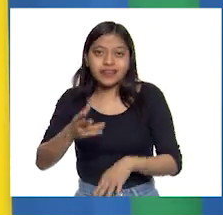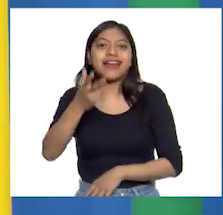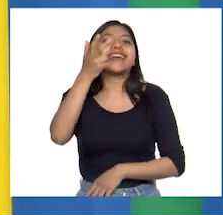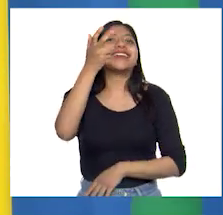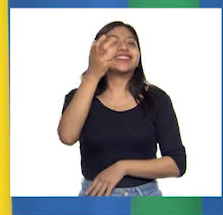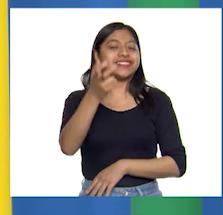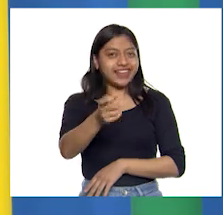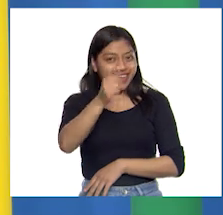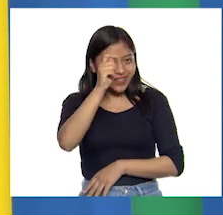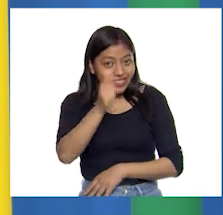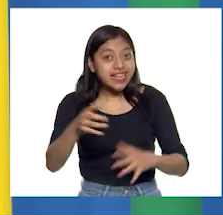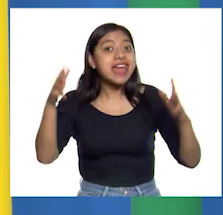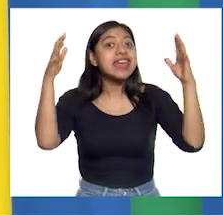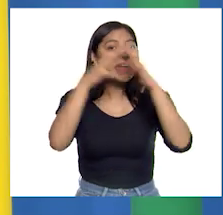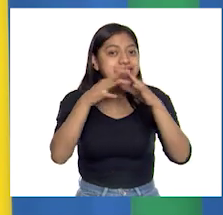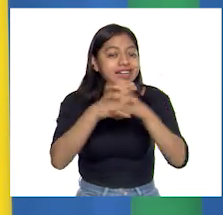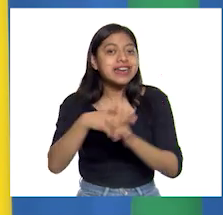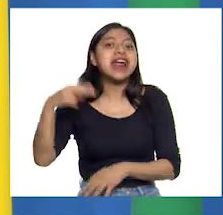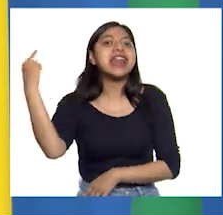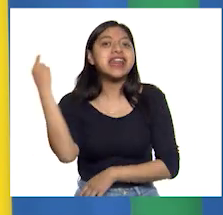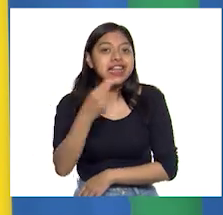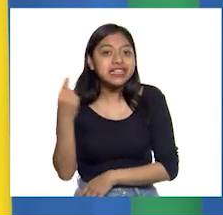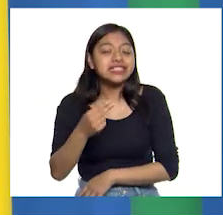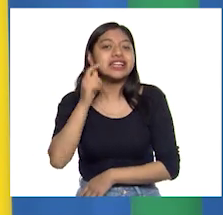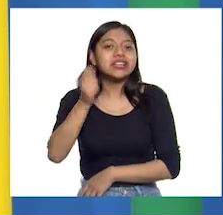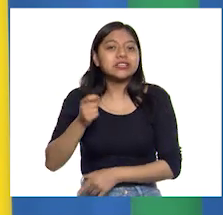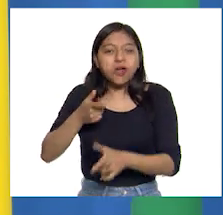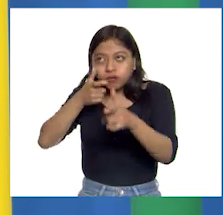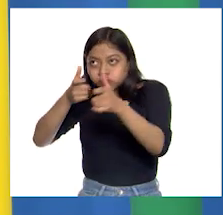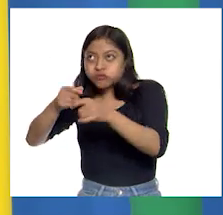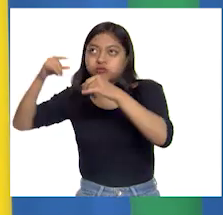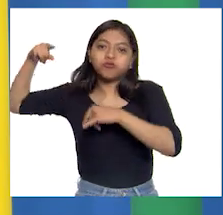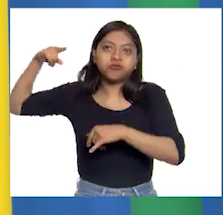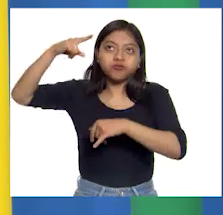producir recursos para continuar la guerra que para la diversión